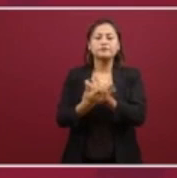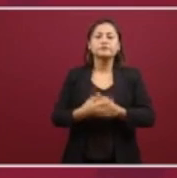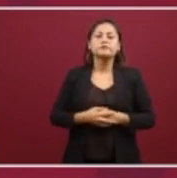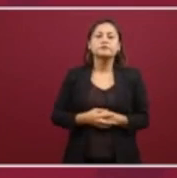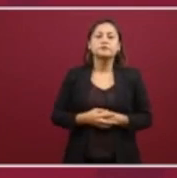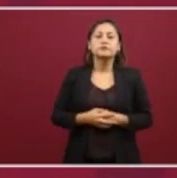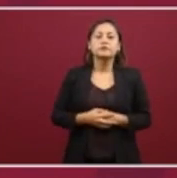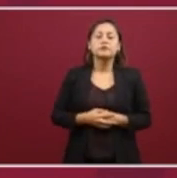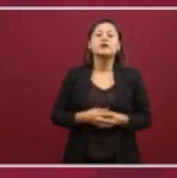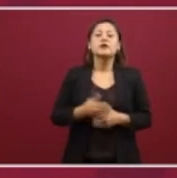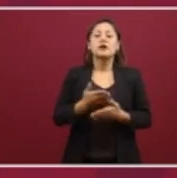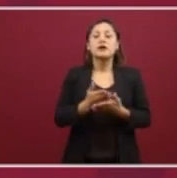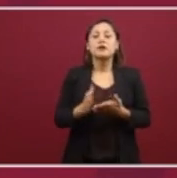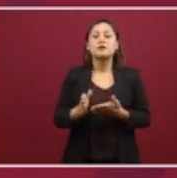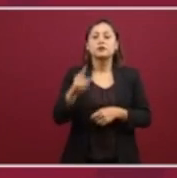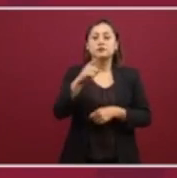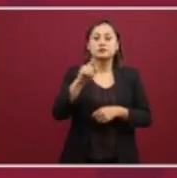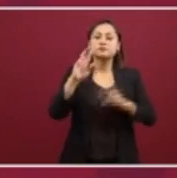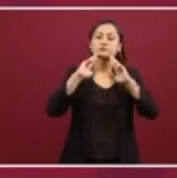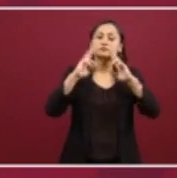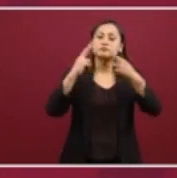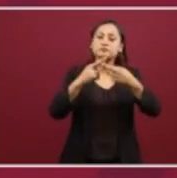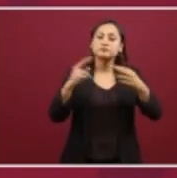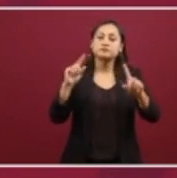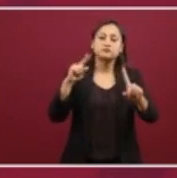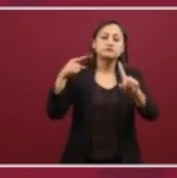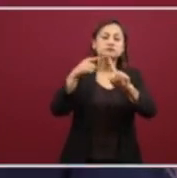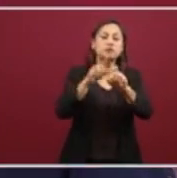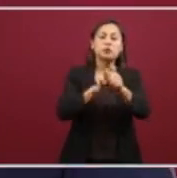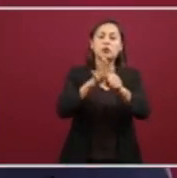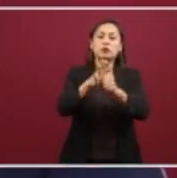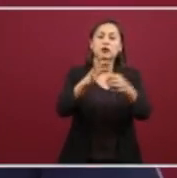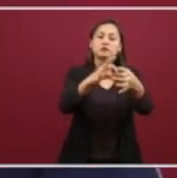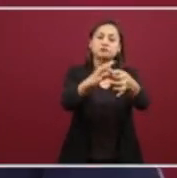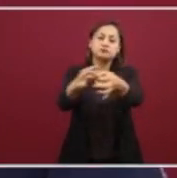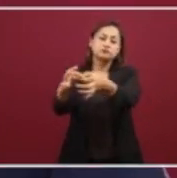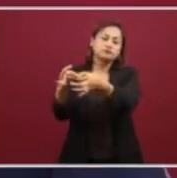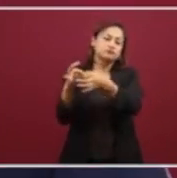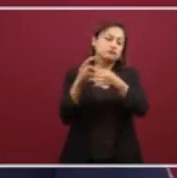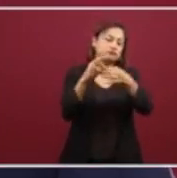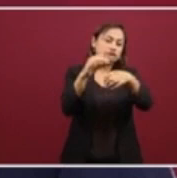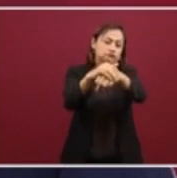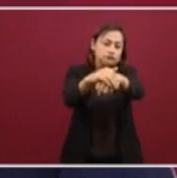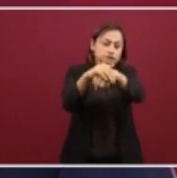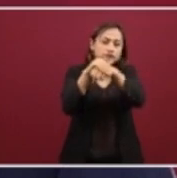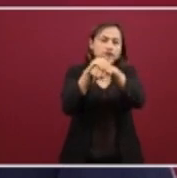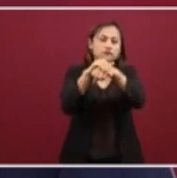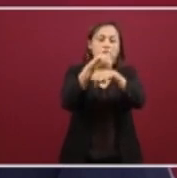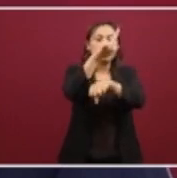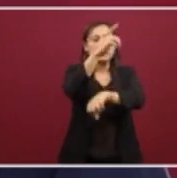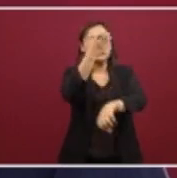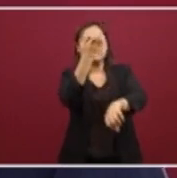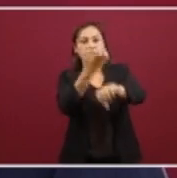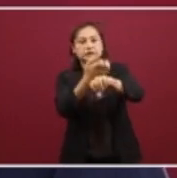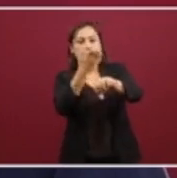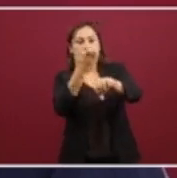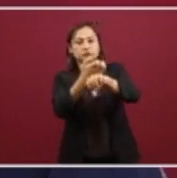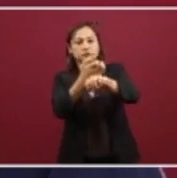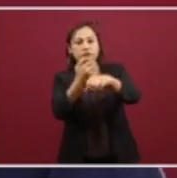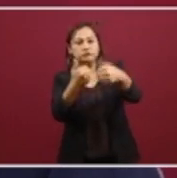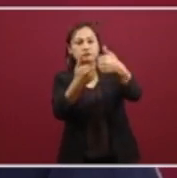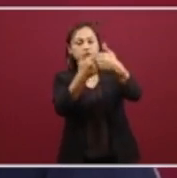mantener la amistad con el pueblo de Estados Unidos. Ese es el